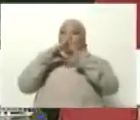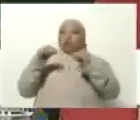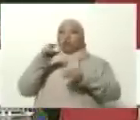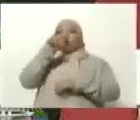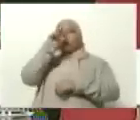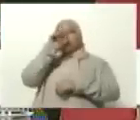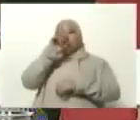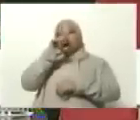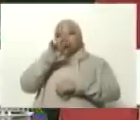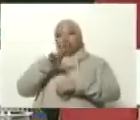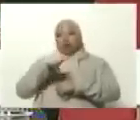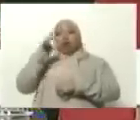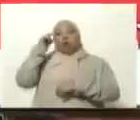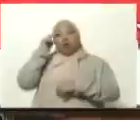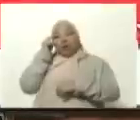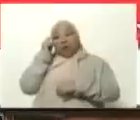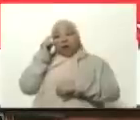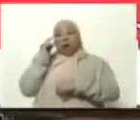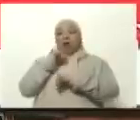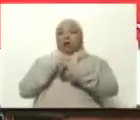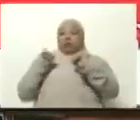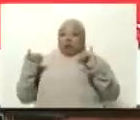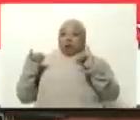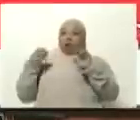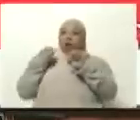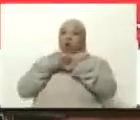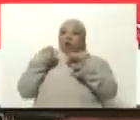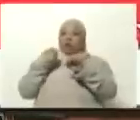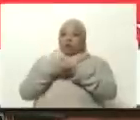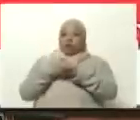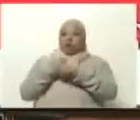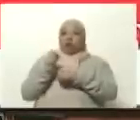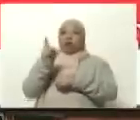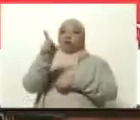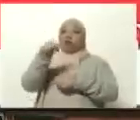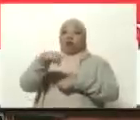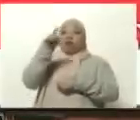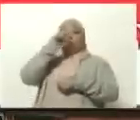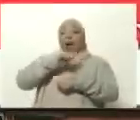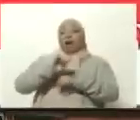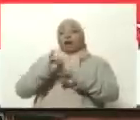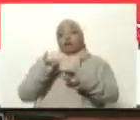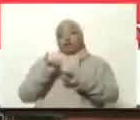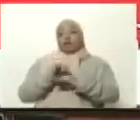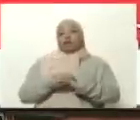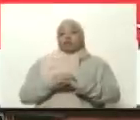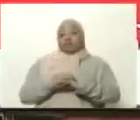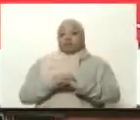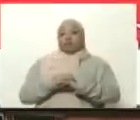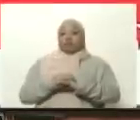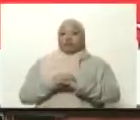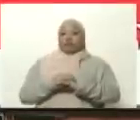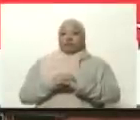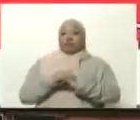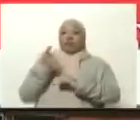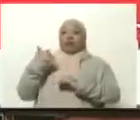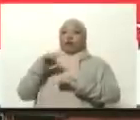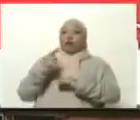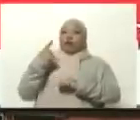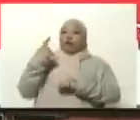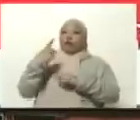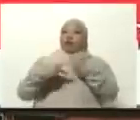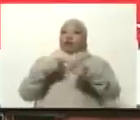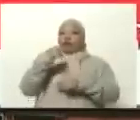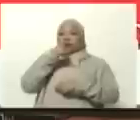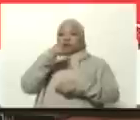de concluir la organización de nuestro partido, la organización de los niveles en los equipos políticos